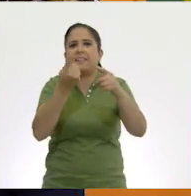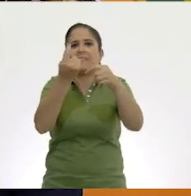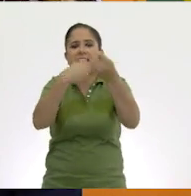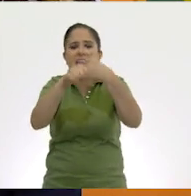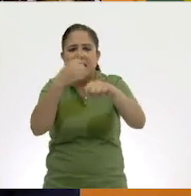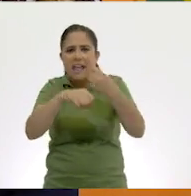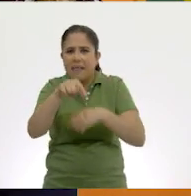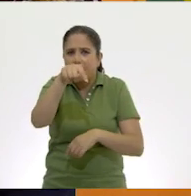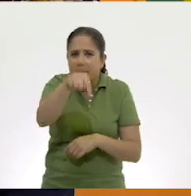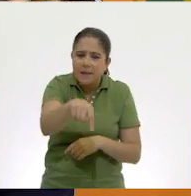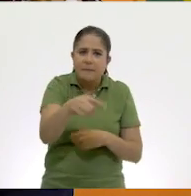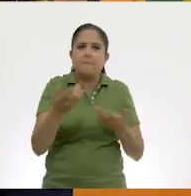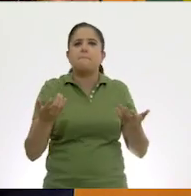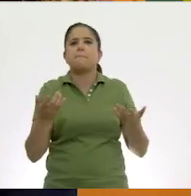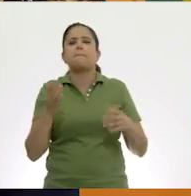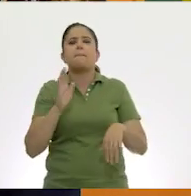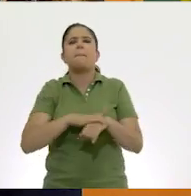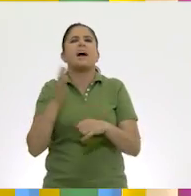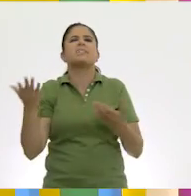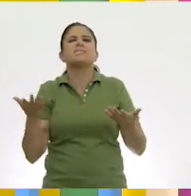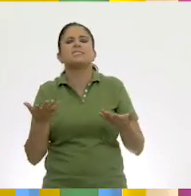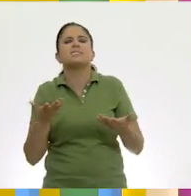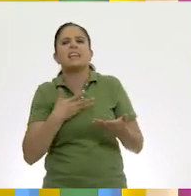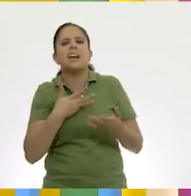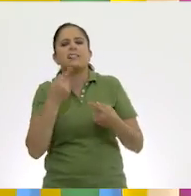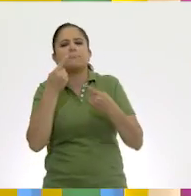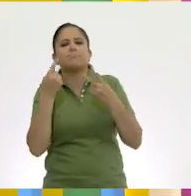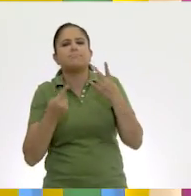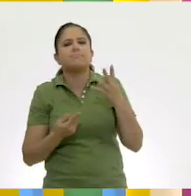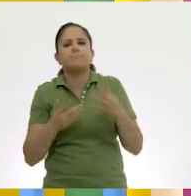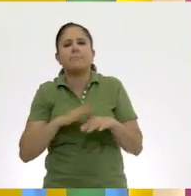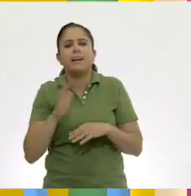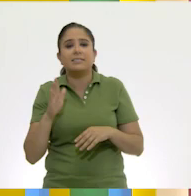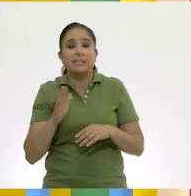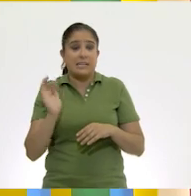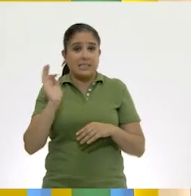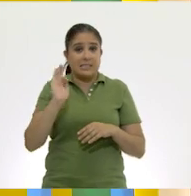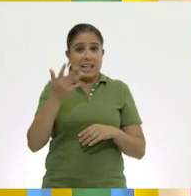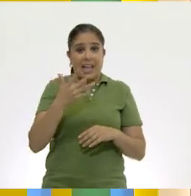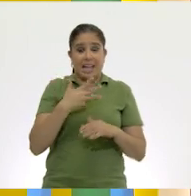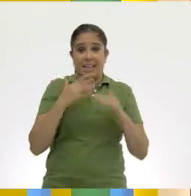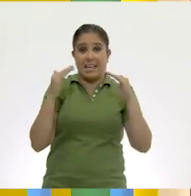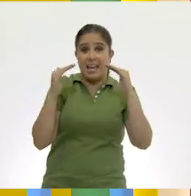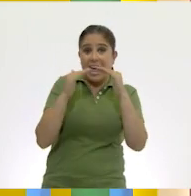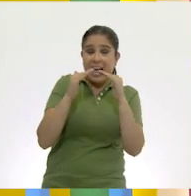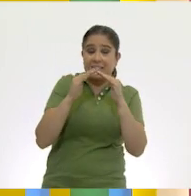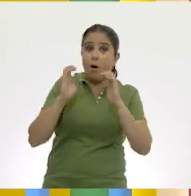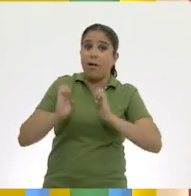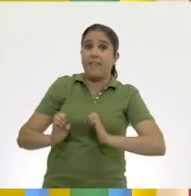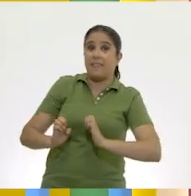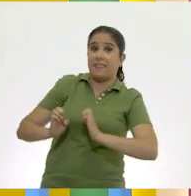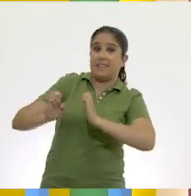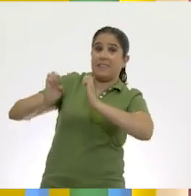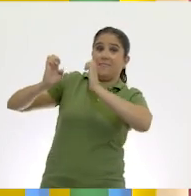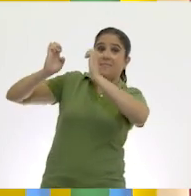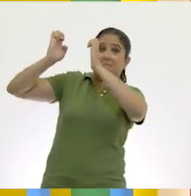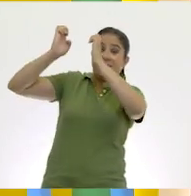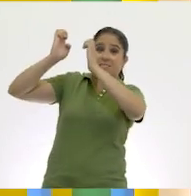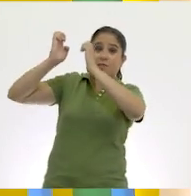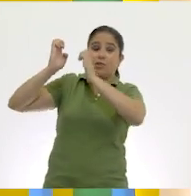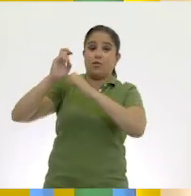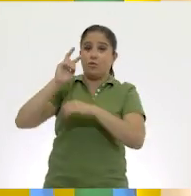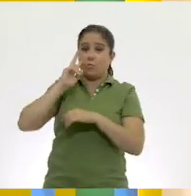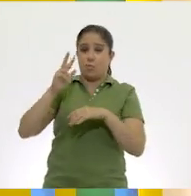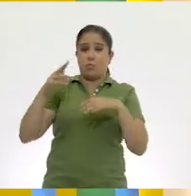o qué más puede haber qué más puede referencias puede haber pues a lo mejor hay una casa o un edificio que sea muy